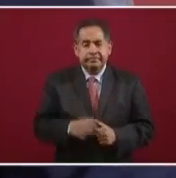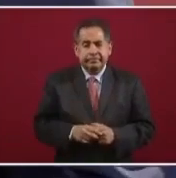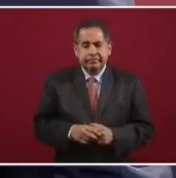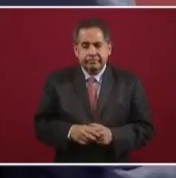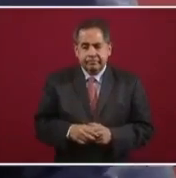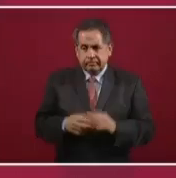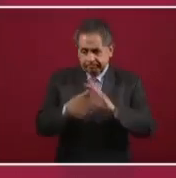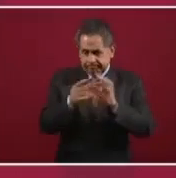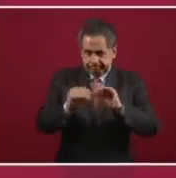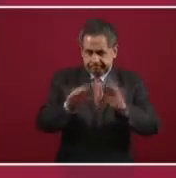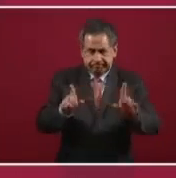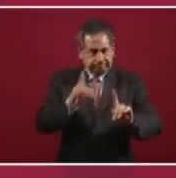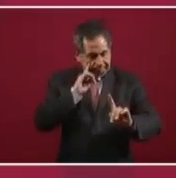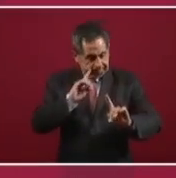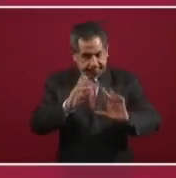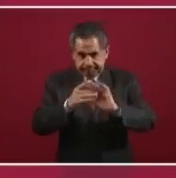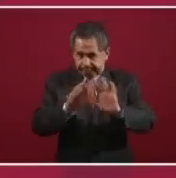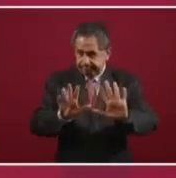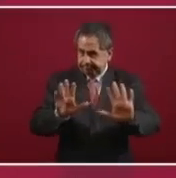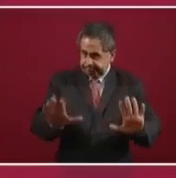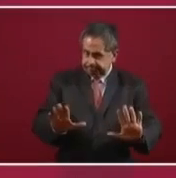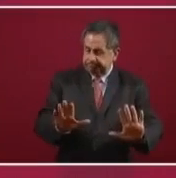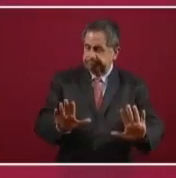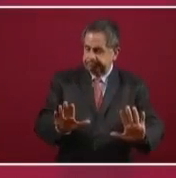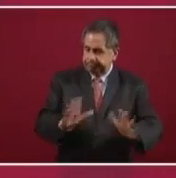todo esto para decir, a ver,